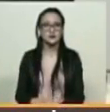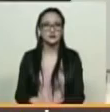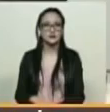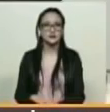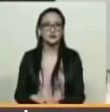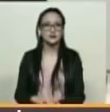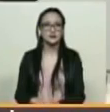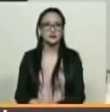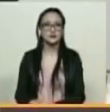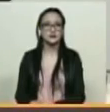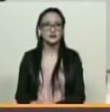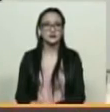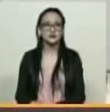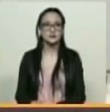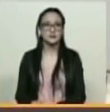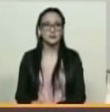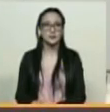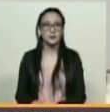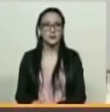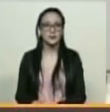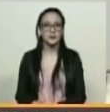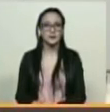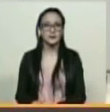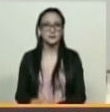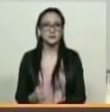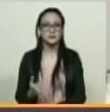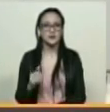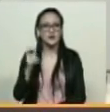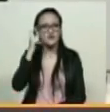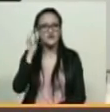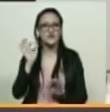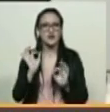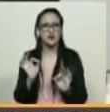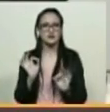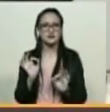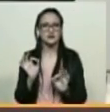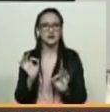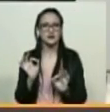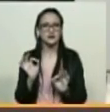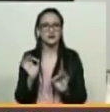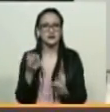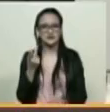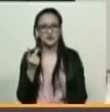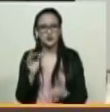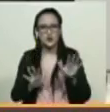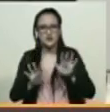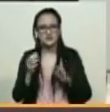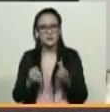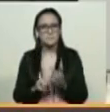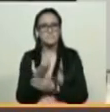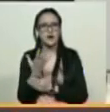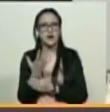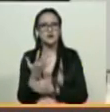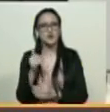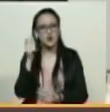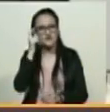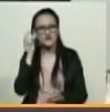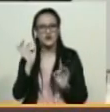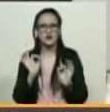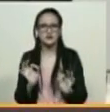hubo una posibilidad de fecha. Es decir, dentro de esa segunda quincena de mayo hay una